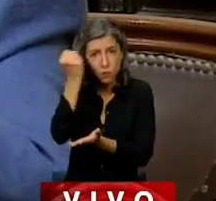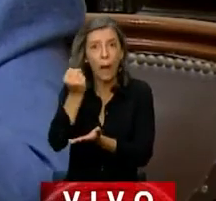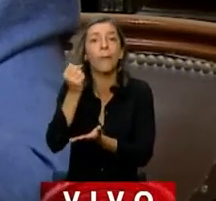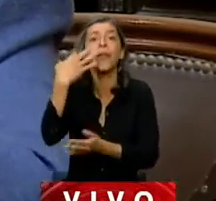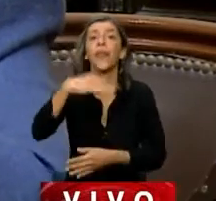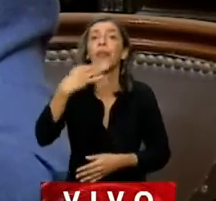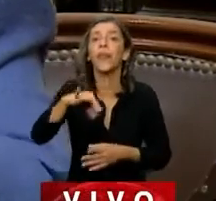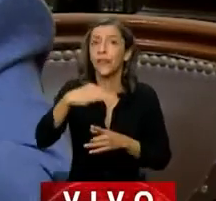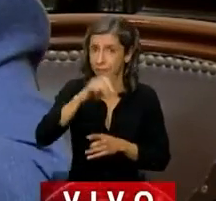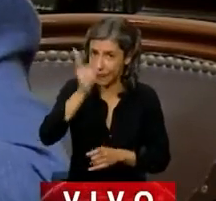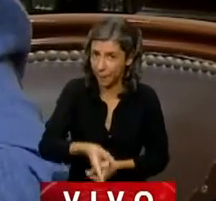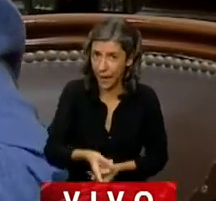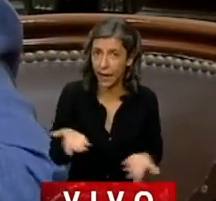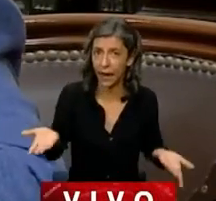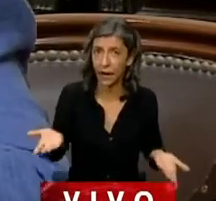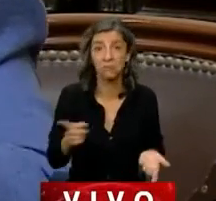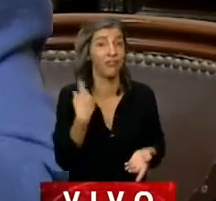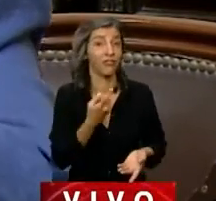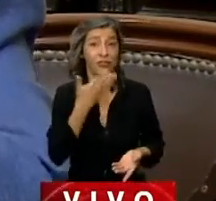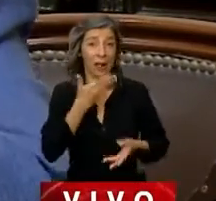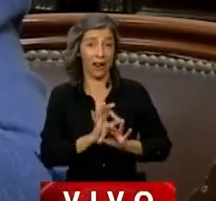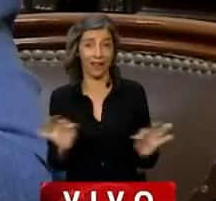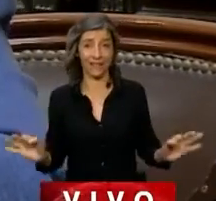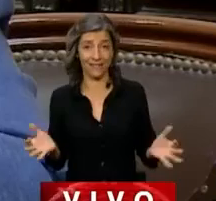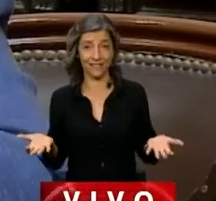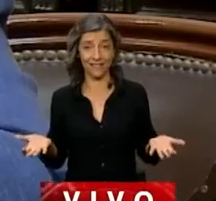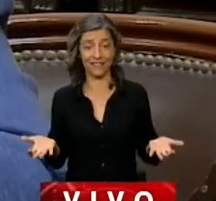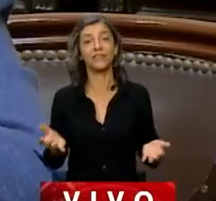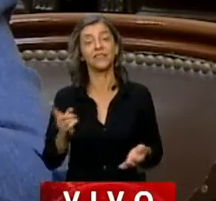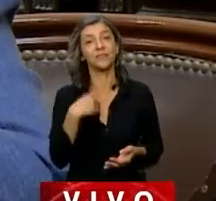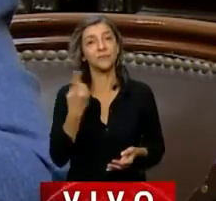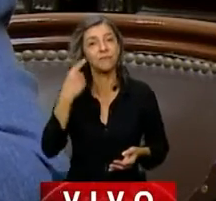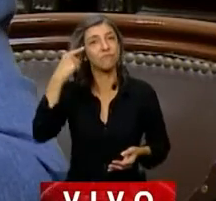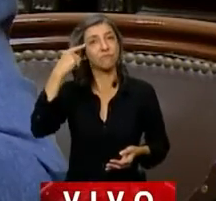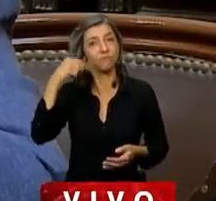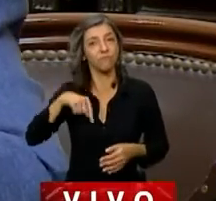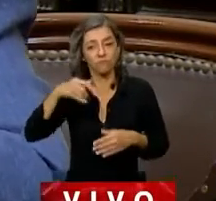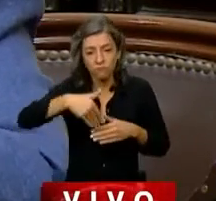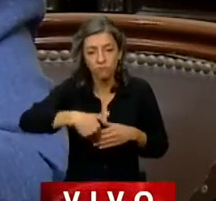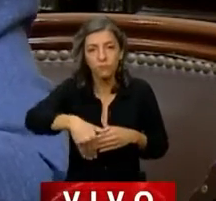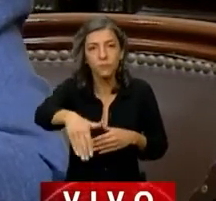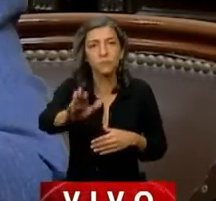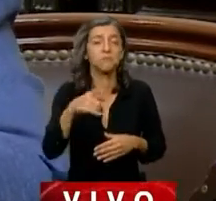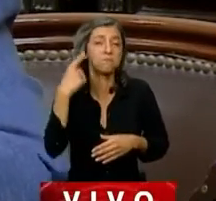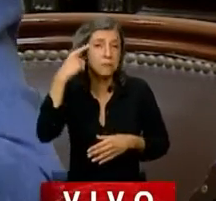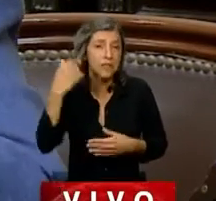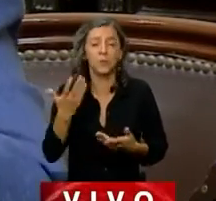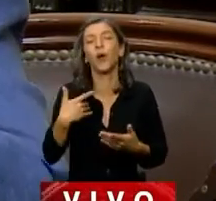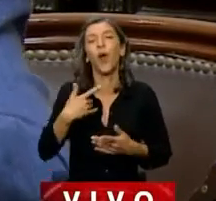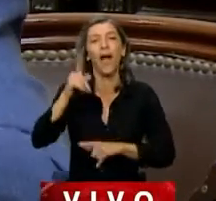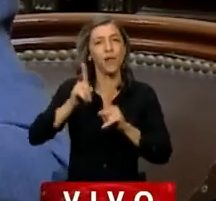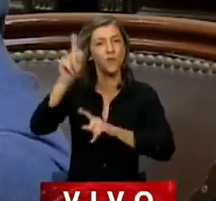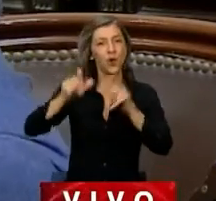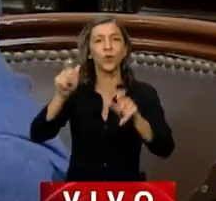Entonces, lo que nosotros hoy tenemos por delante y donde ponemos nuestras expectativas, nos preguntaban los periodistas estos días,